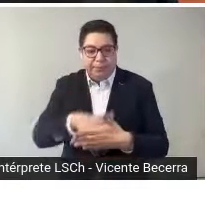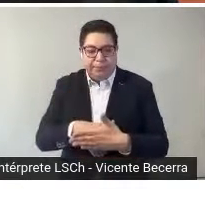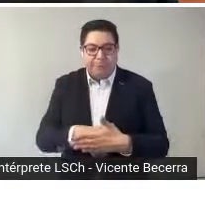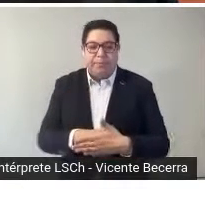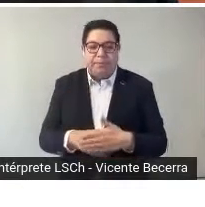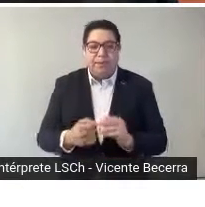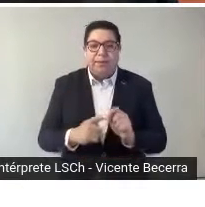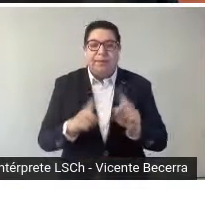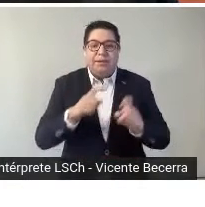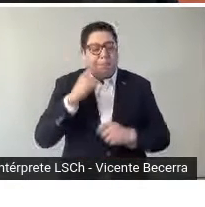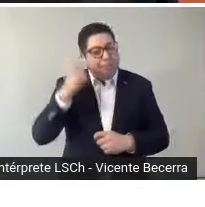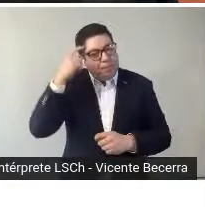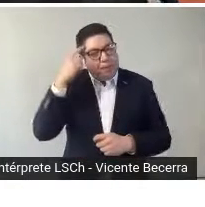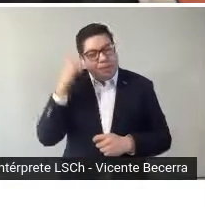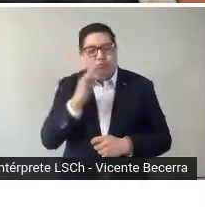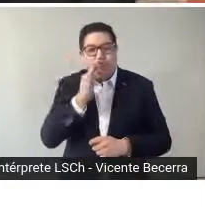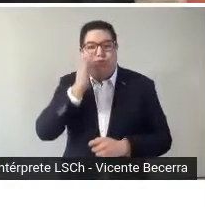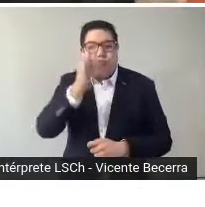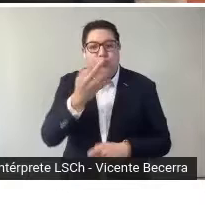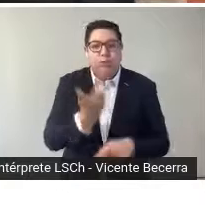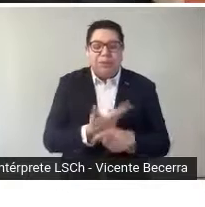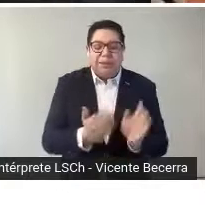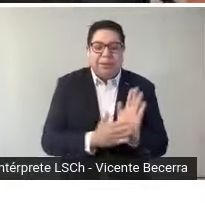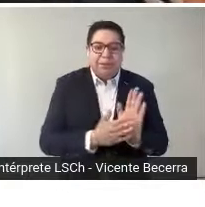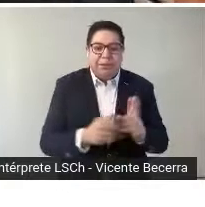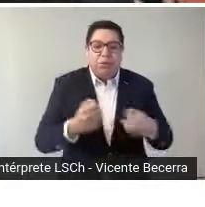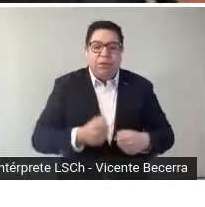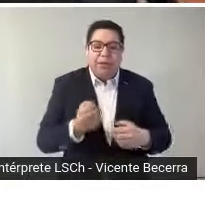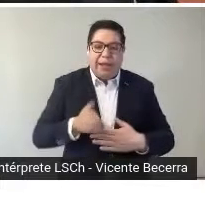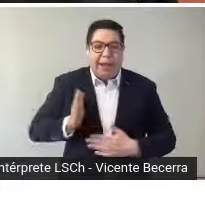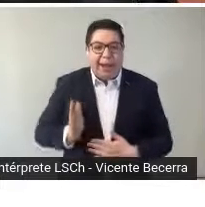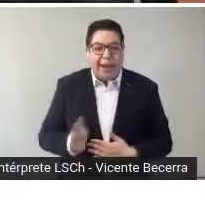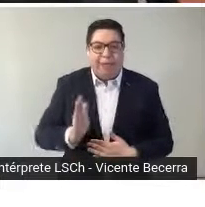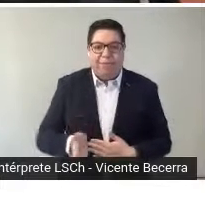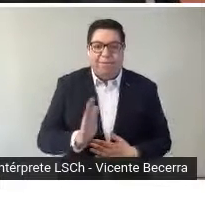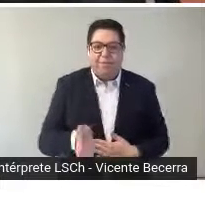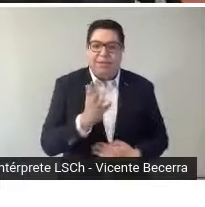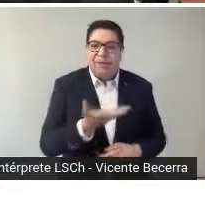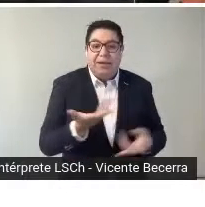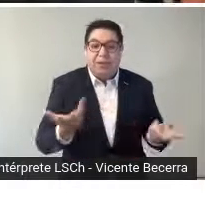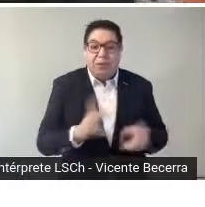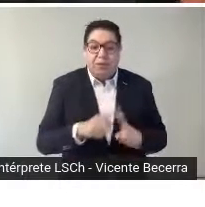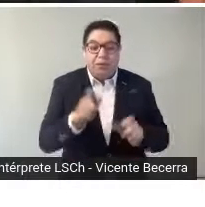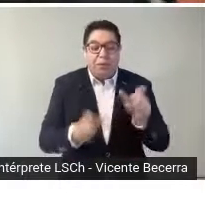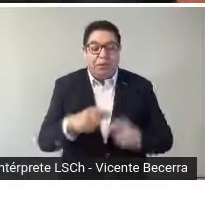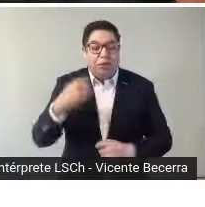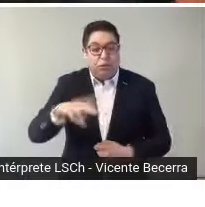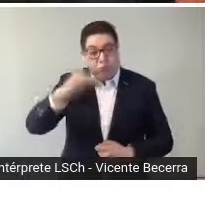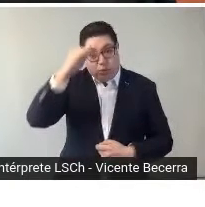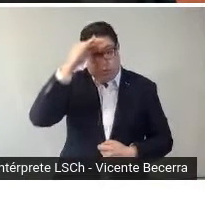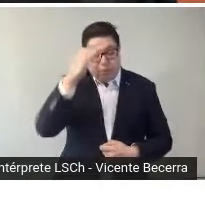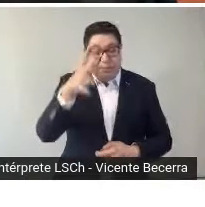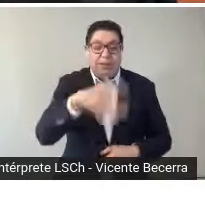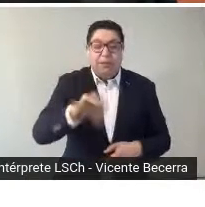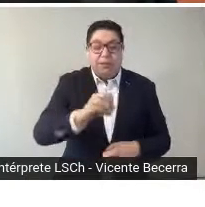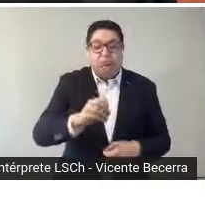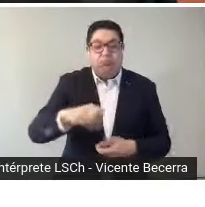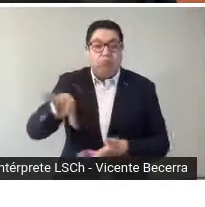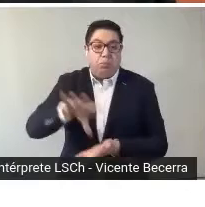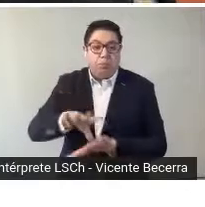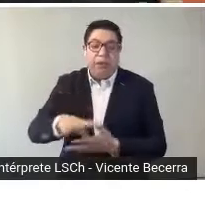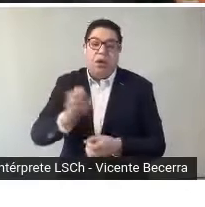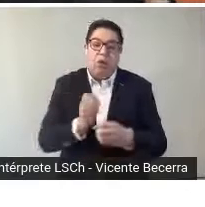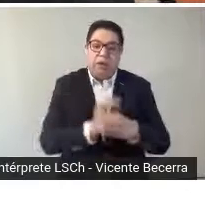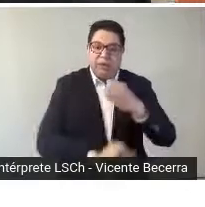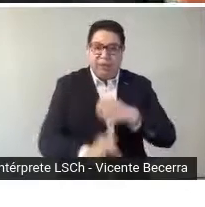vamos a proyectar una innovación pública sostenible, cómo avanzamos hacia allá a través de la experiencia local e internacional y obviamente a